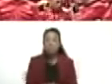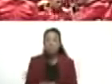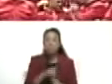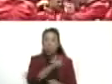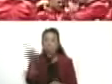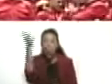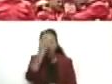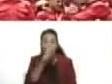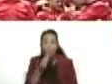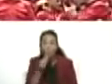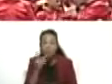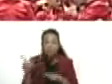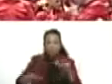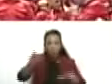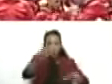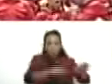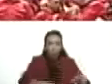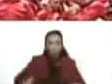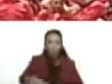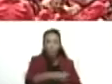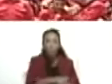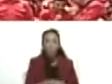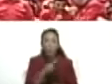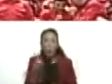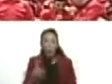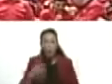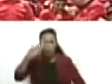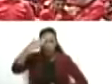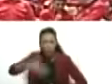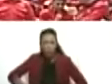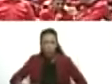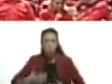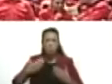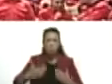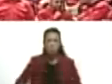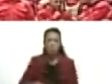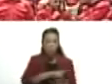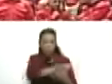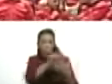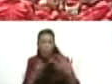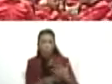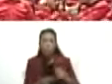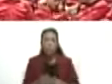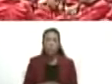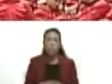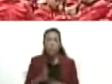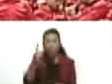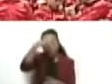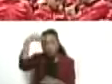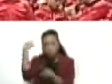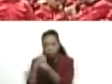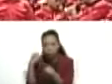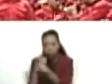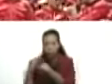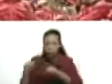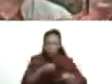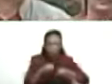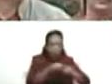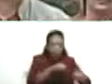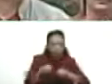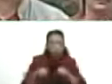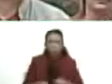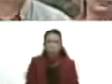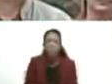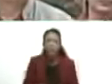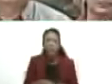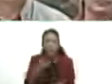con su juventud, con su milicia, con su clase obrera, con